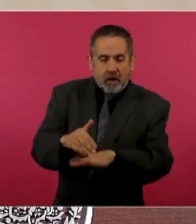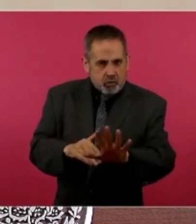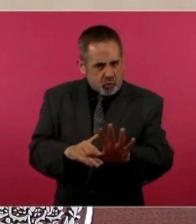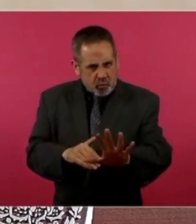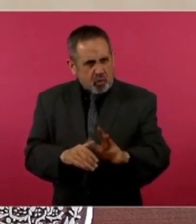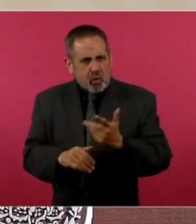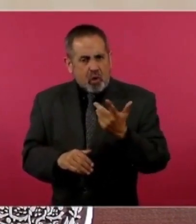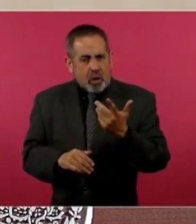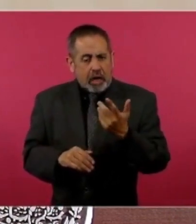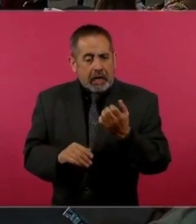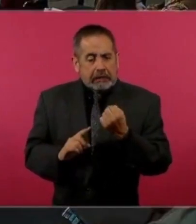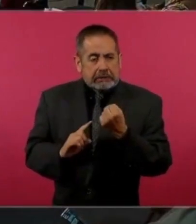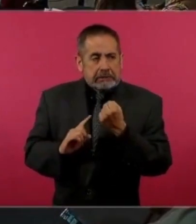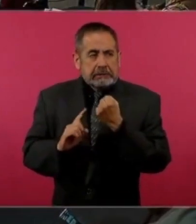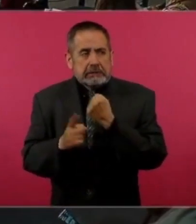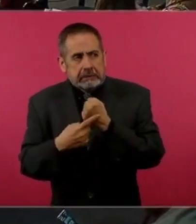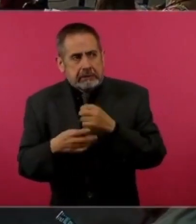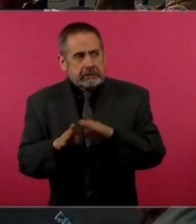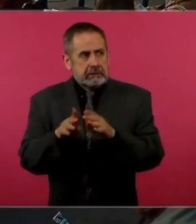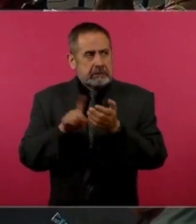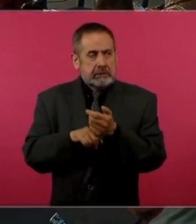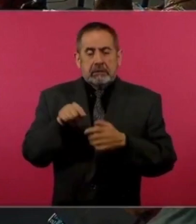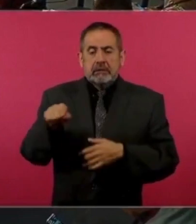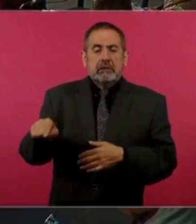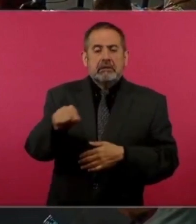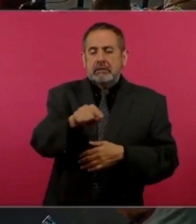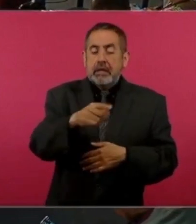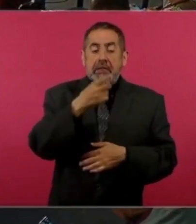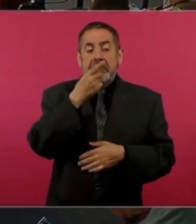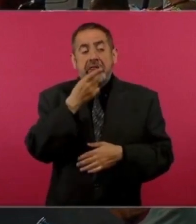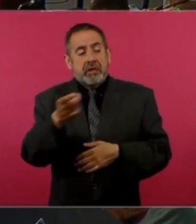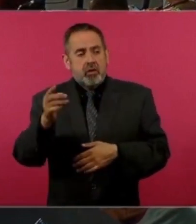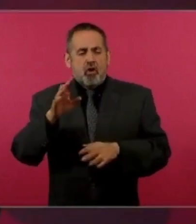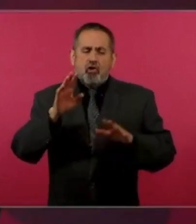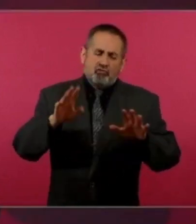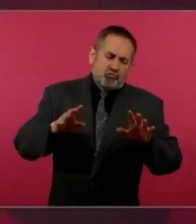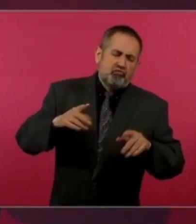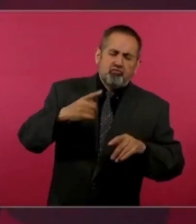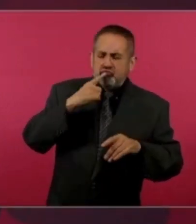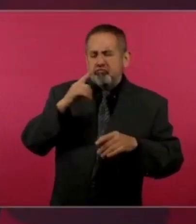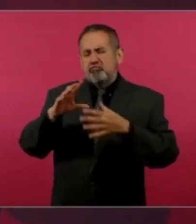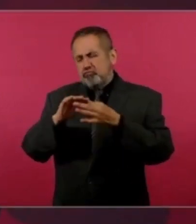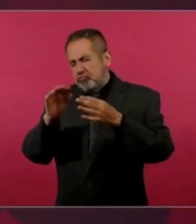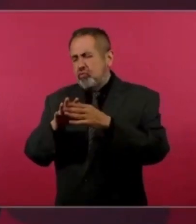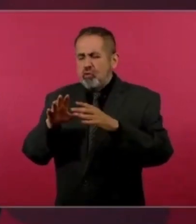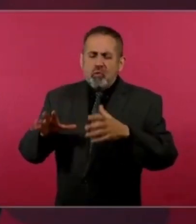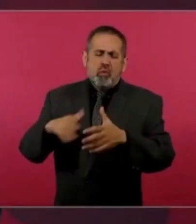de que detrás de las supuestas demandas sociales